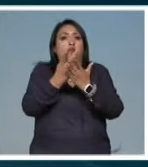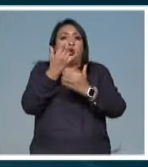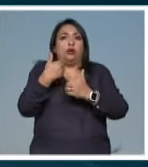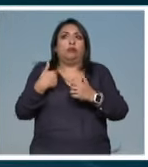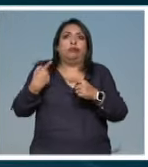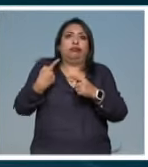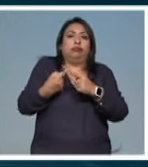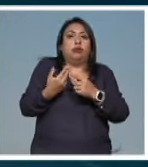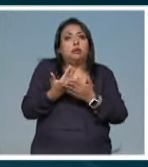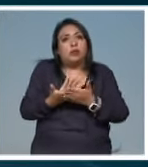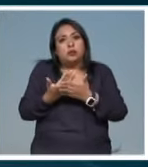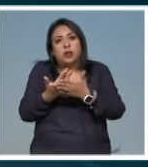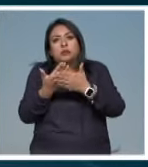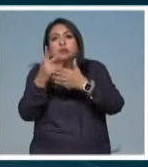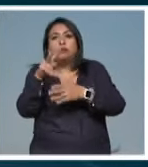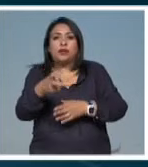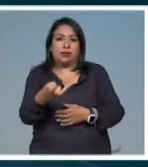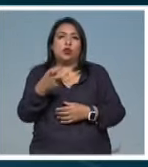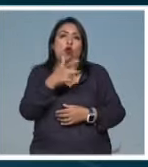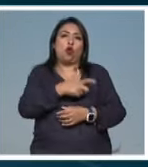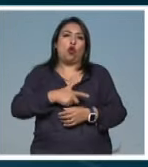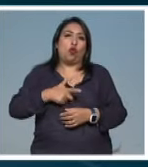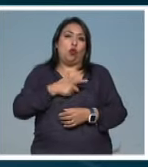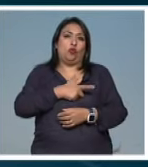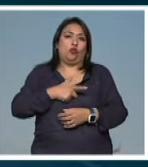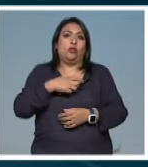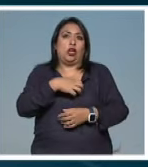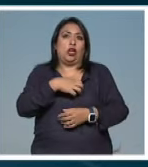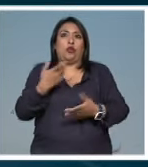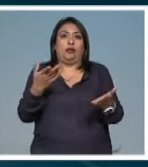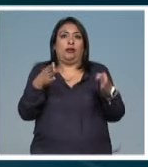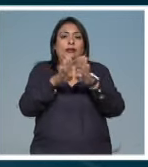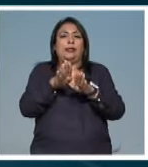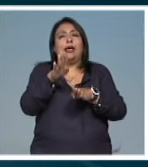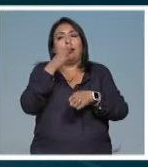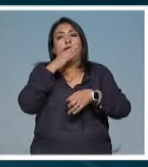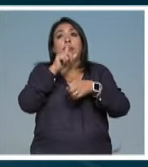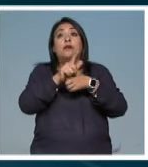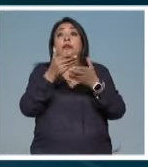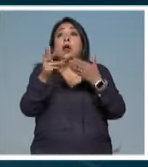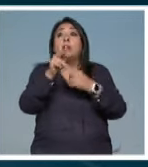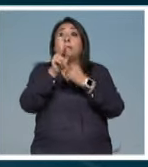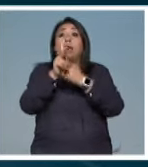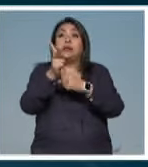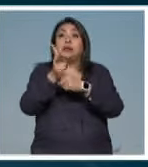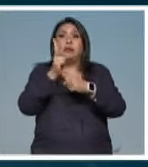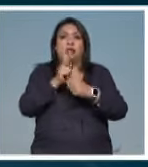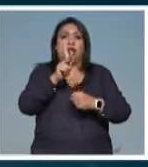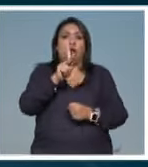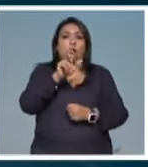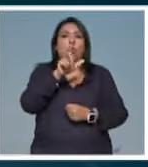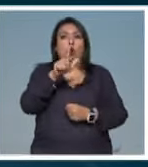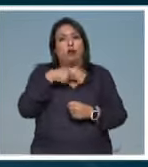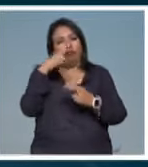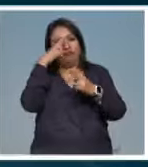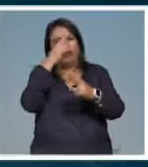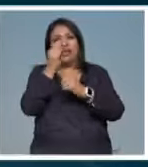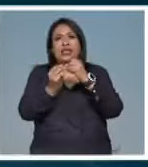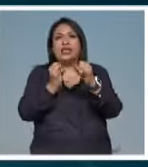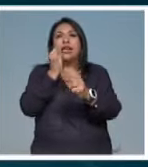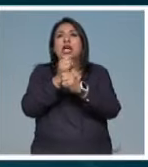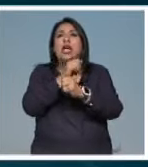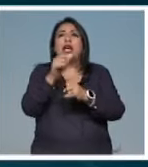y pues estamos muy contentos de que con esa película vamos a clausurar. Este año el país invitado es Polonia y por eso le rinden el homenaje